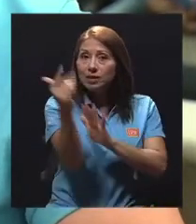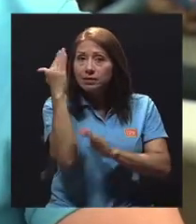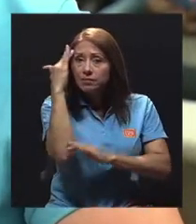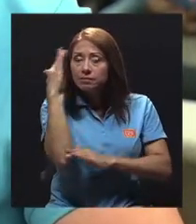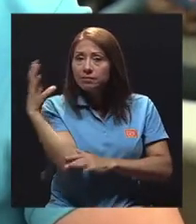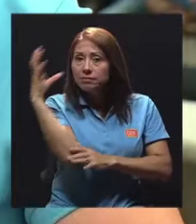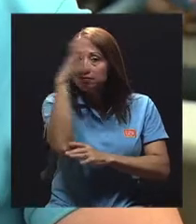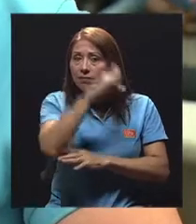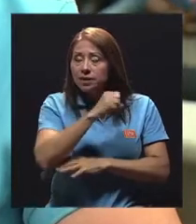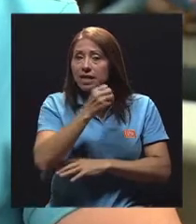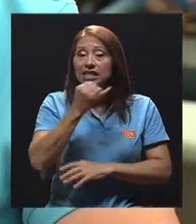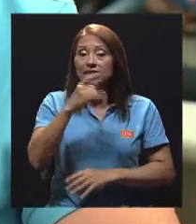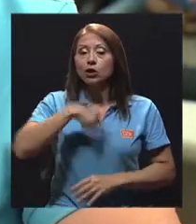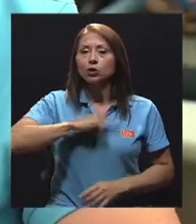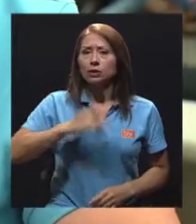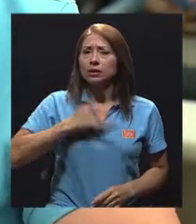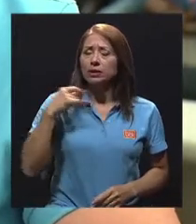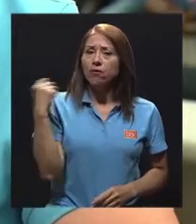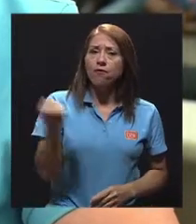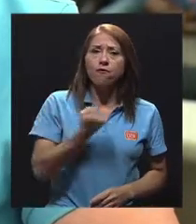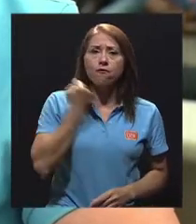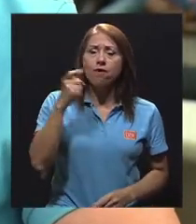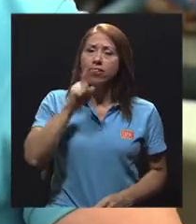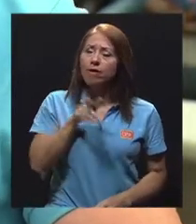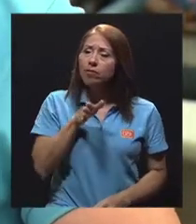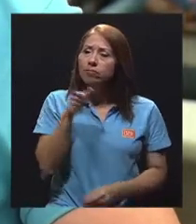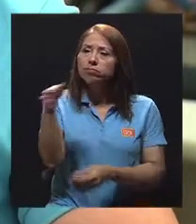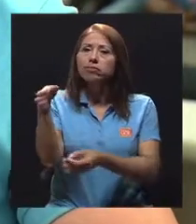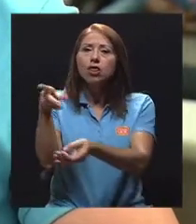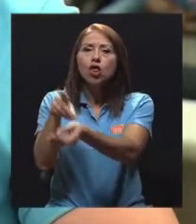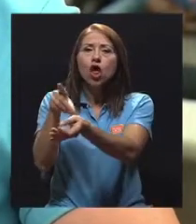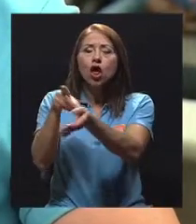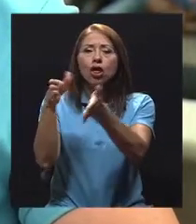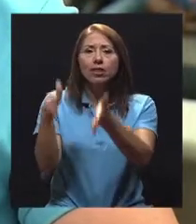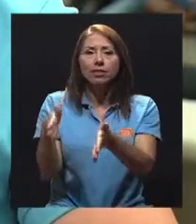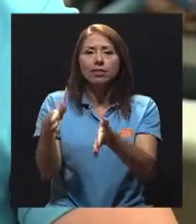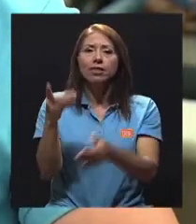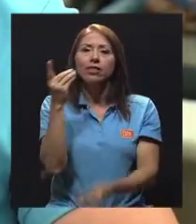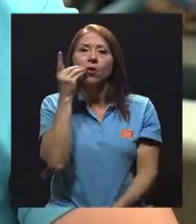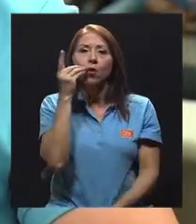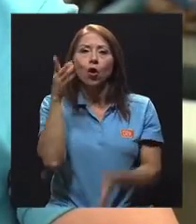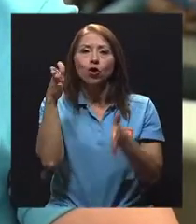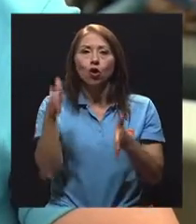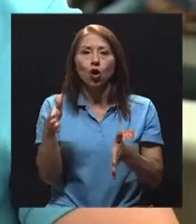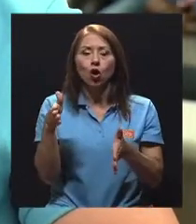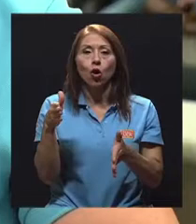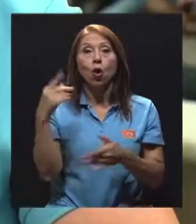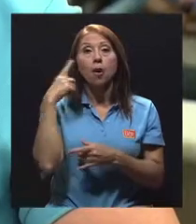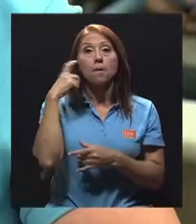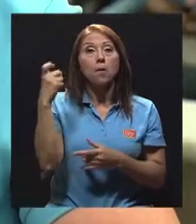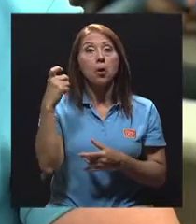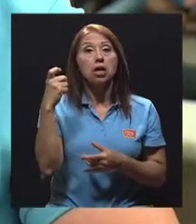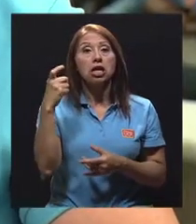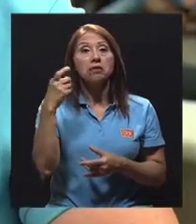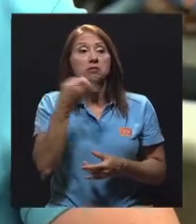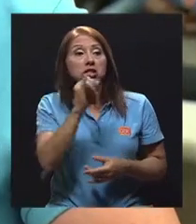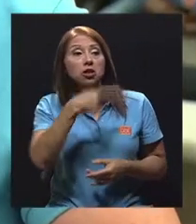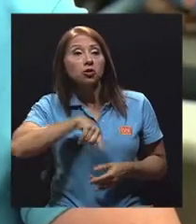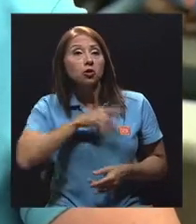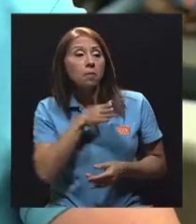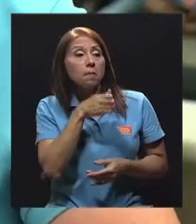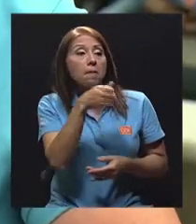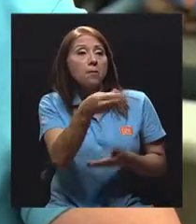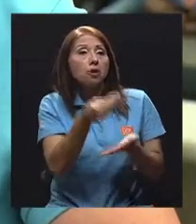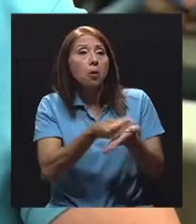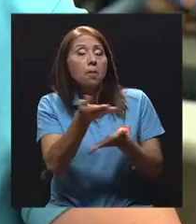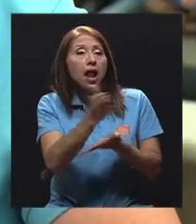sus hogares la idea de que si tenemos hipersensibilidad dental hay que ir donde el odontólogo, porque en el mercado lo que